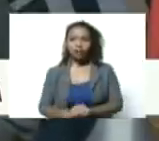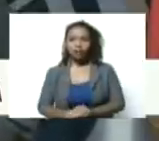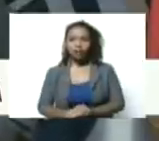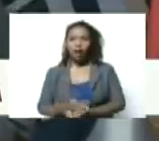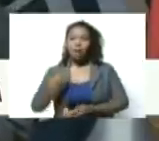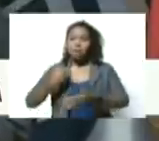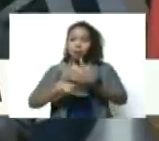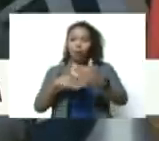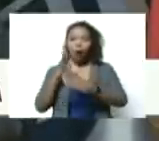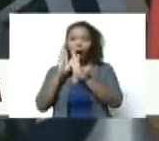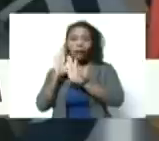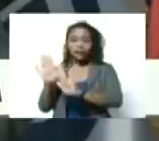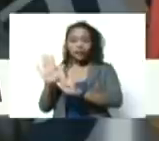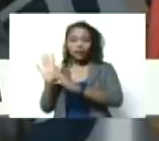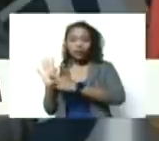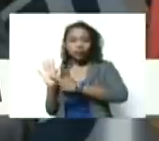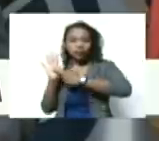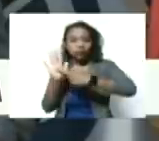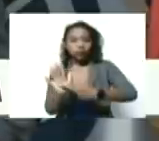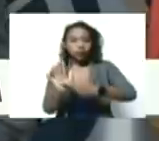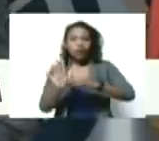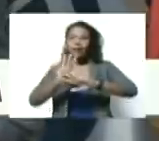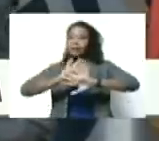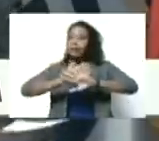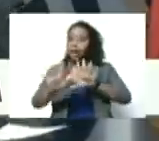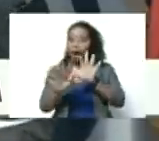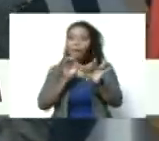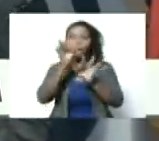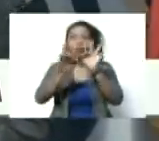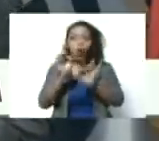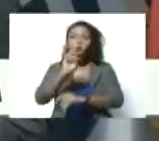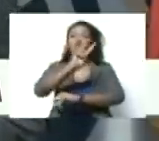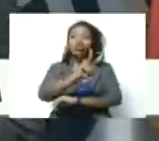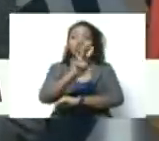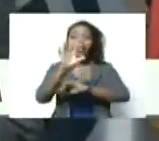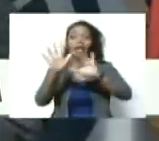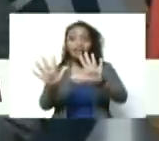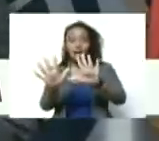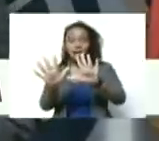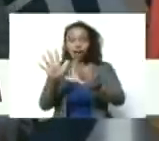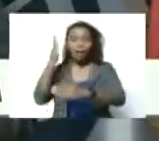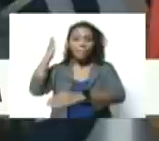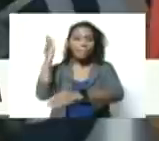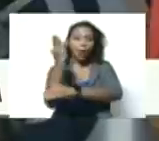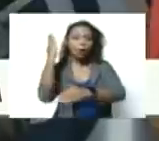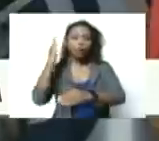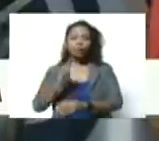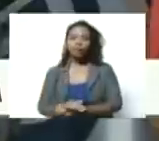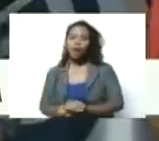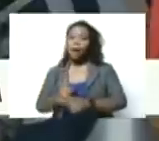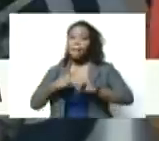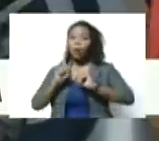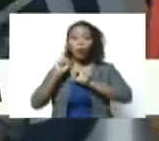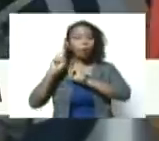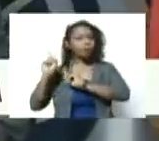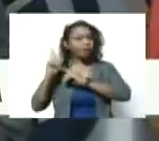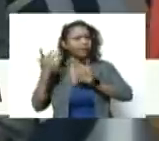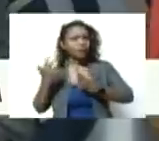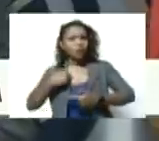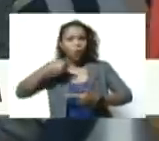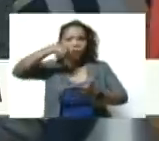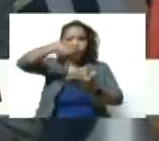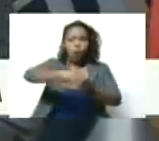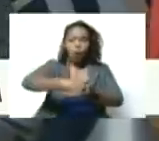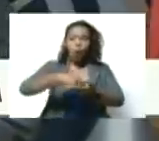vamos a decir así, referenciales. Ya explicamos que son 210 condenas, ¿no? Pero estos que estoy